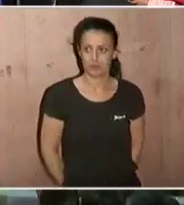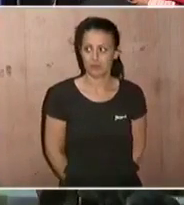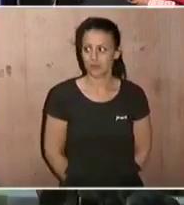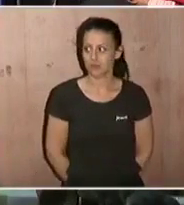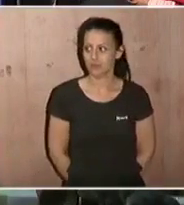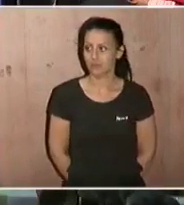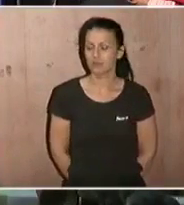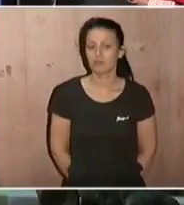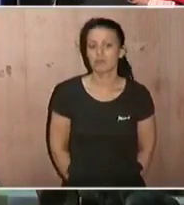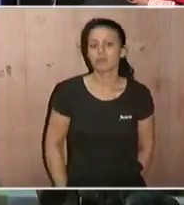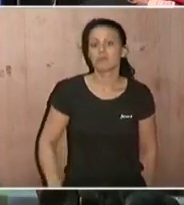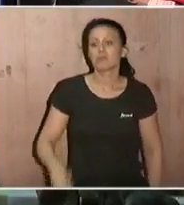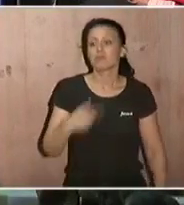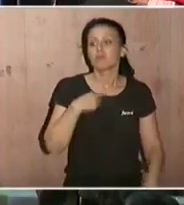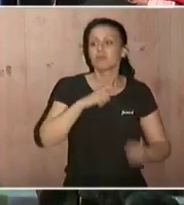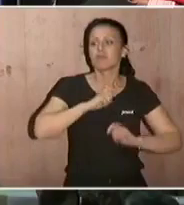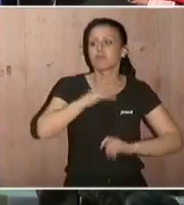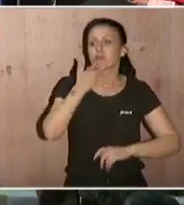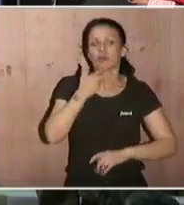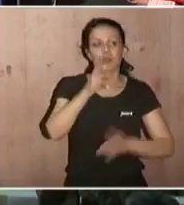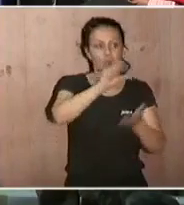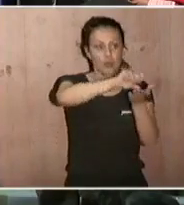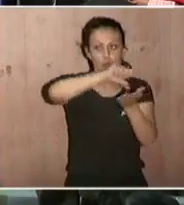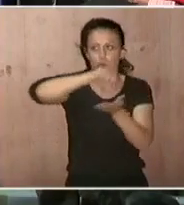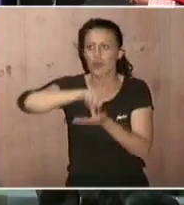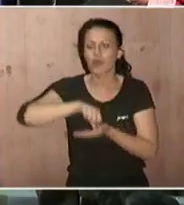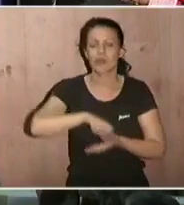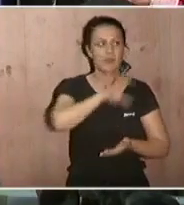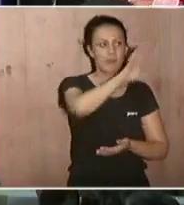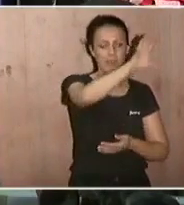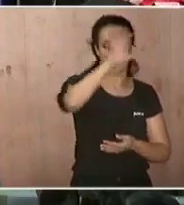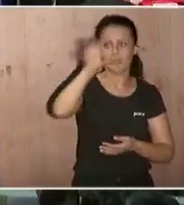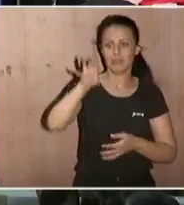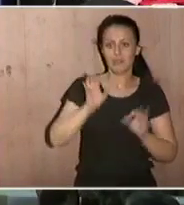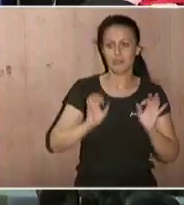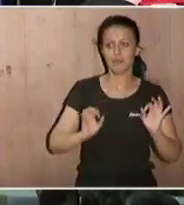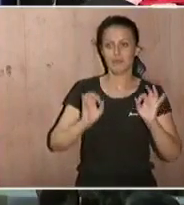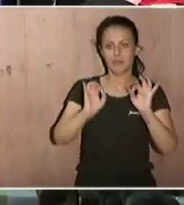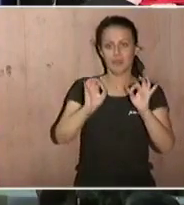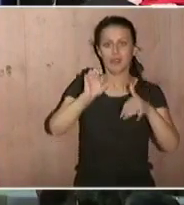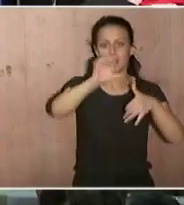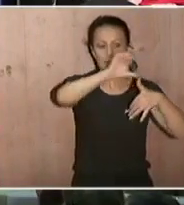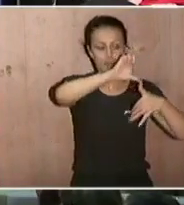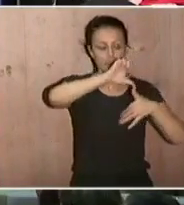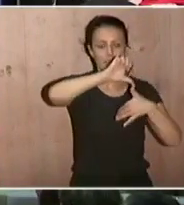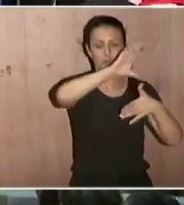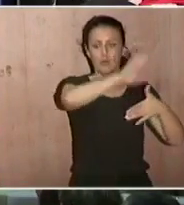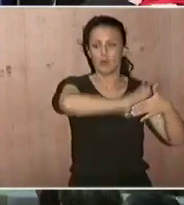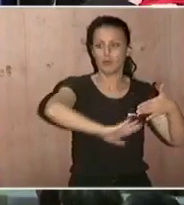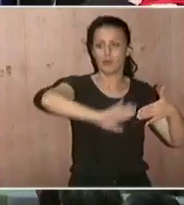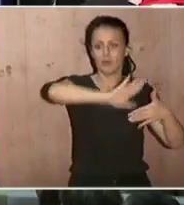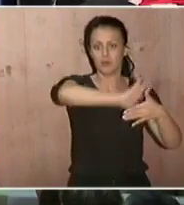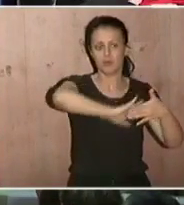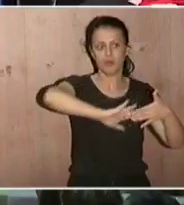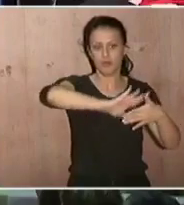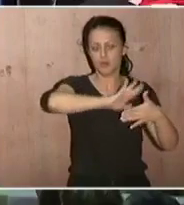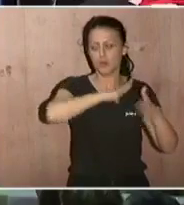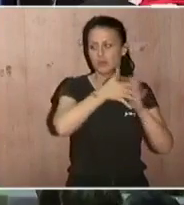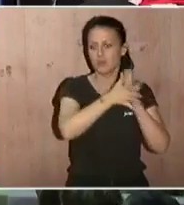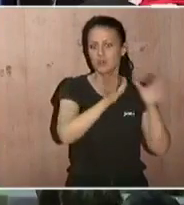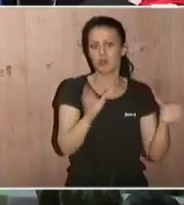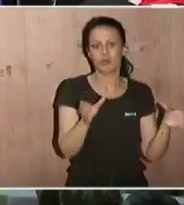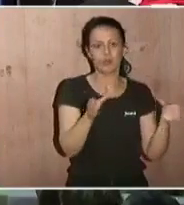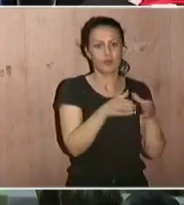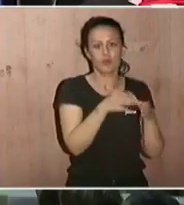me ha llevado a conocer ciudades, países, particularmente en Latinoamérica, donde tenemos el tesoro de la comunidad